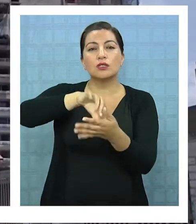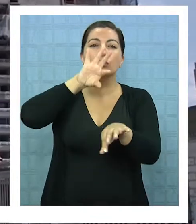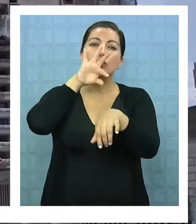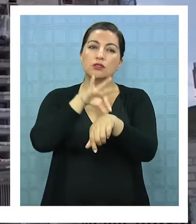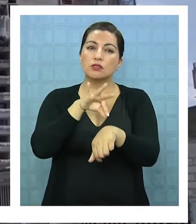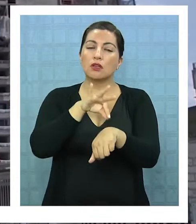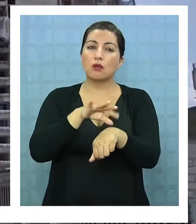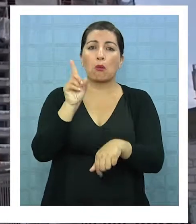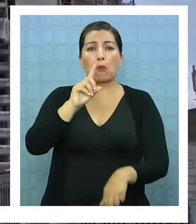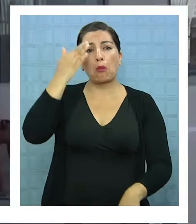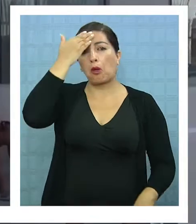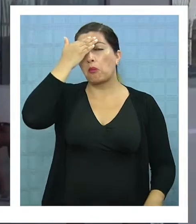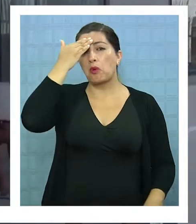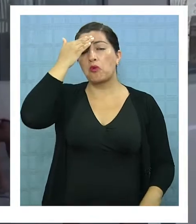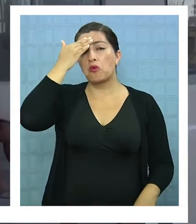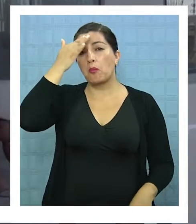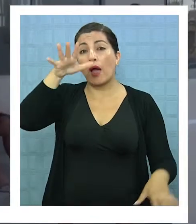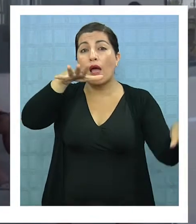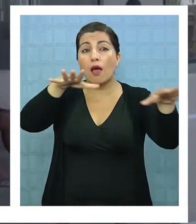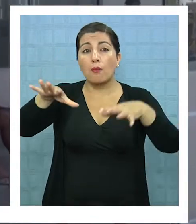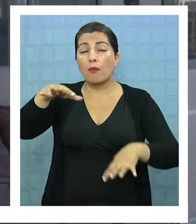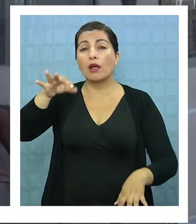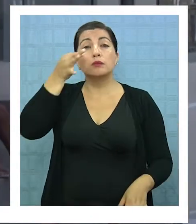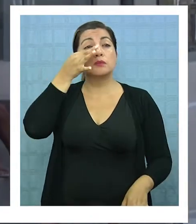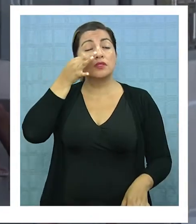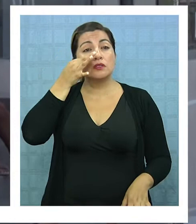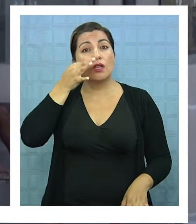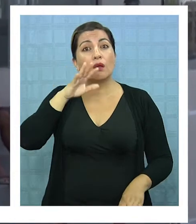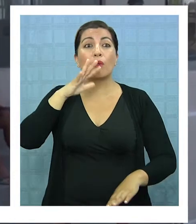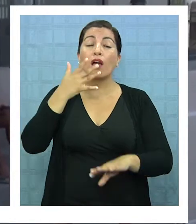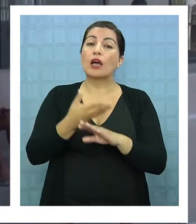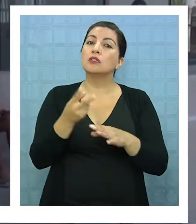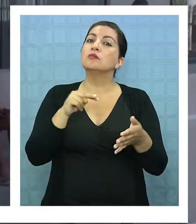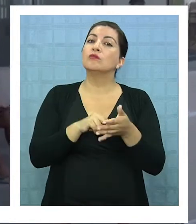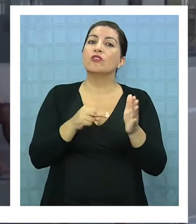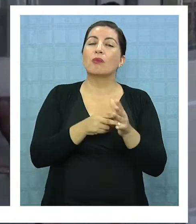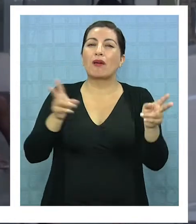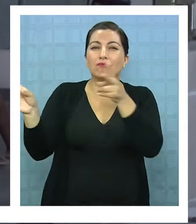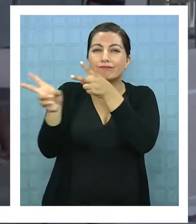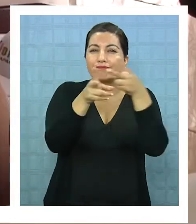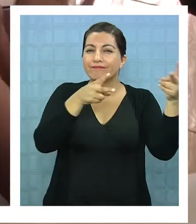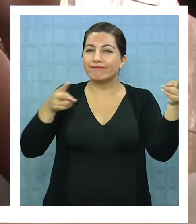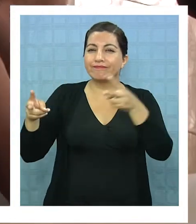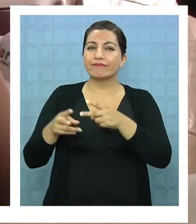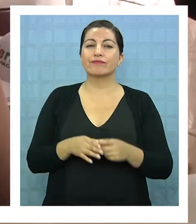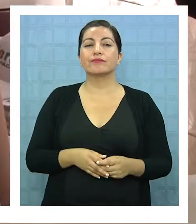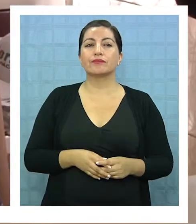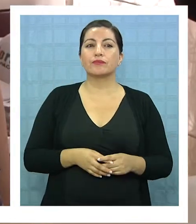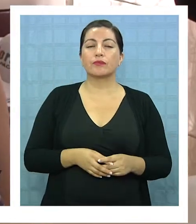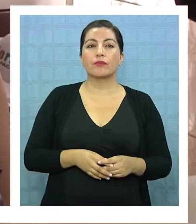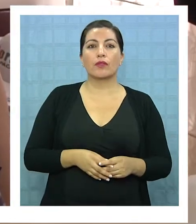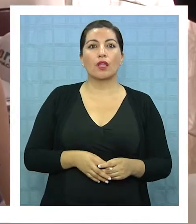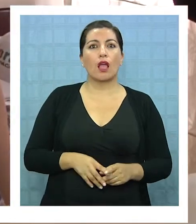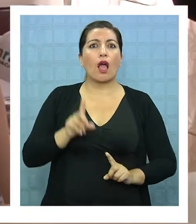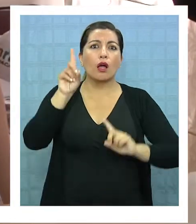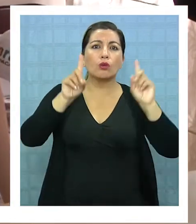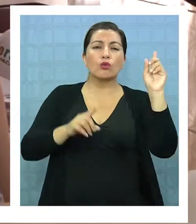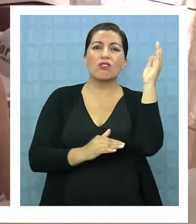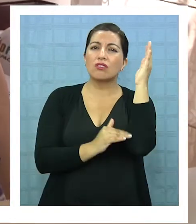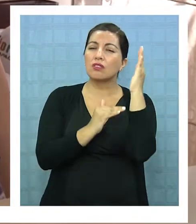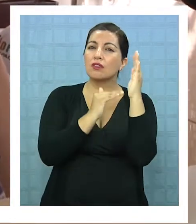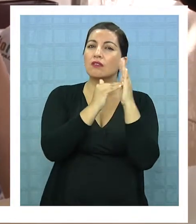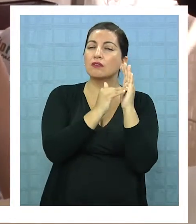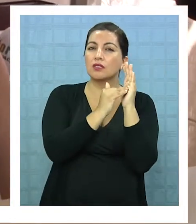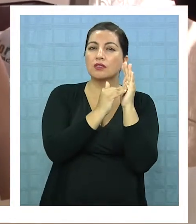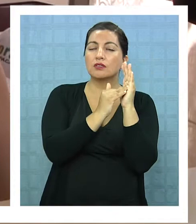donde no les preocupa la vista al mar, pero ha habido incidentes cuando ocurrió la ventolera. Quizá alguien del mismo edificio, que quizá